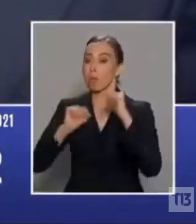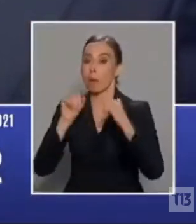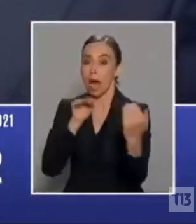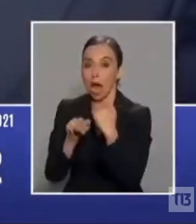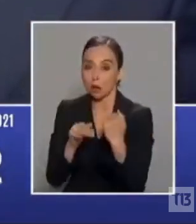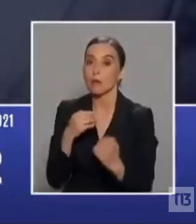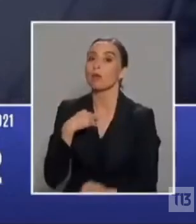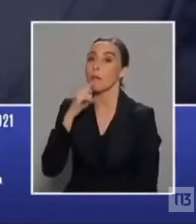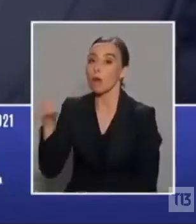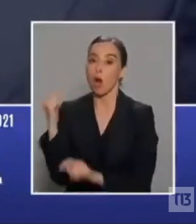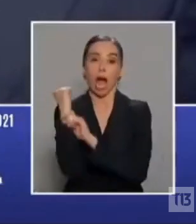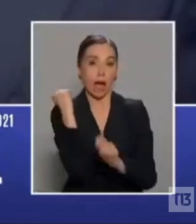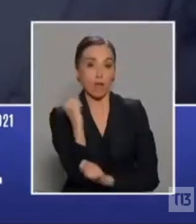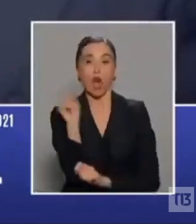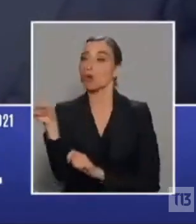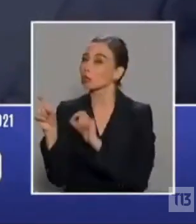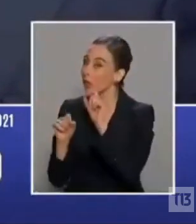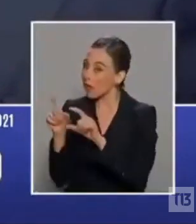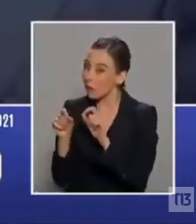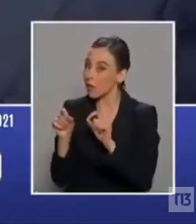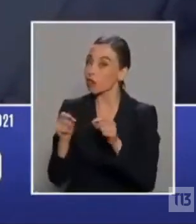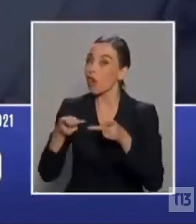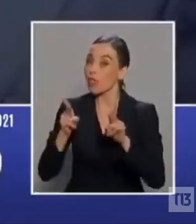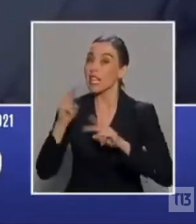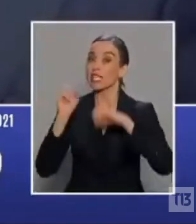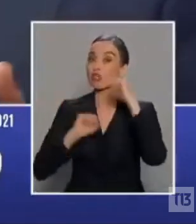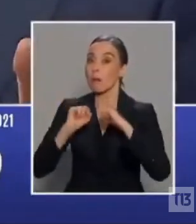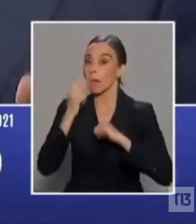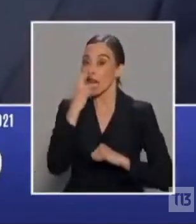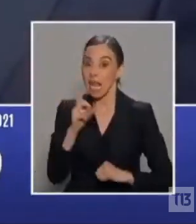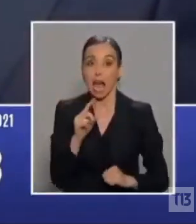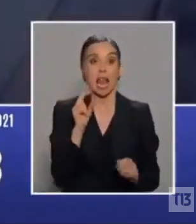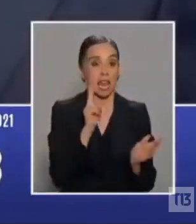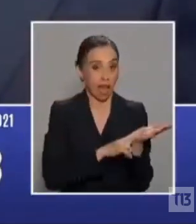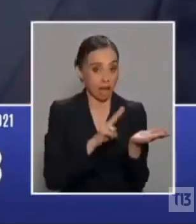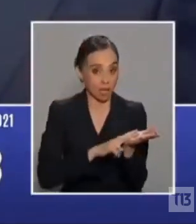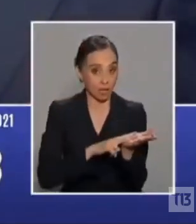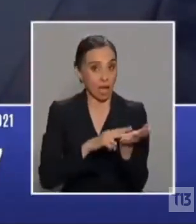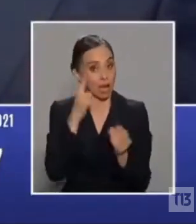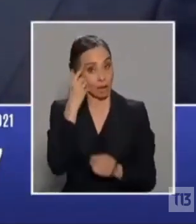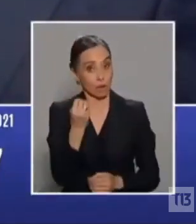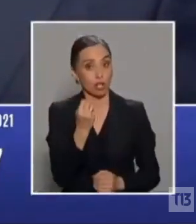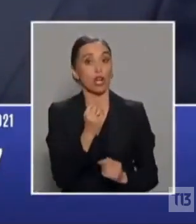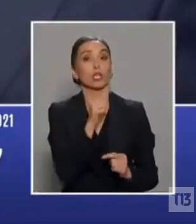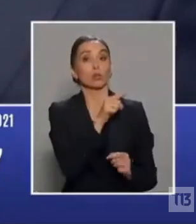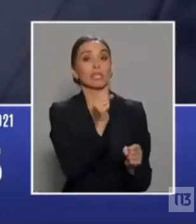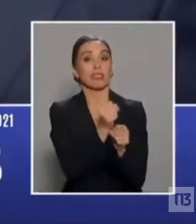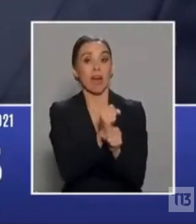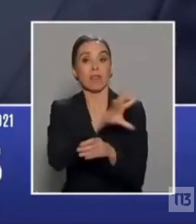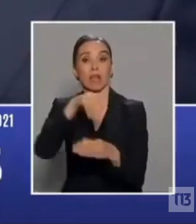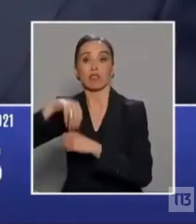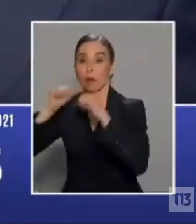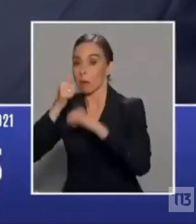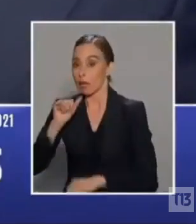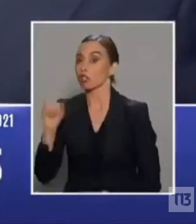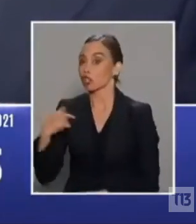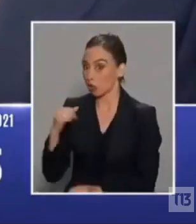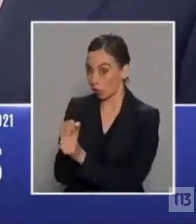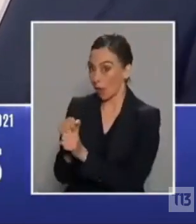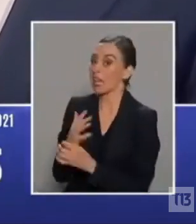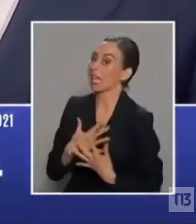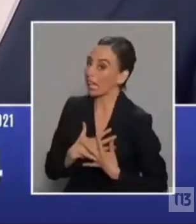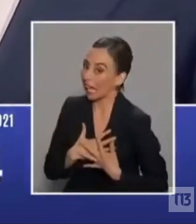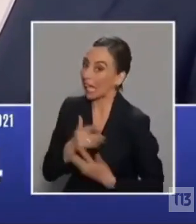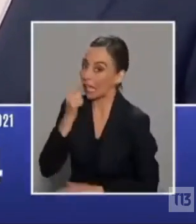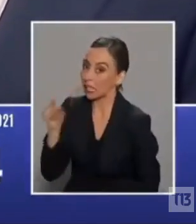por eso le quiero preguntar si ha defendido los intereses de las empresas del gas. He dicho cuatro veces, creo que la verdad. Sería bueno que alguna vez trabaje en el sector privado. No, si lo he hecho, que voy a